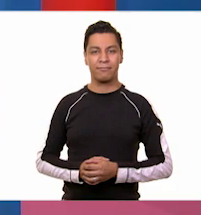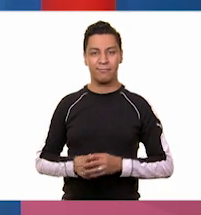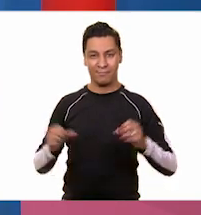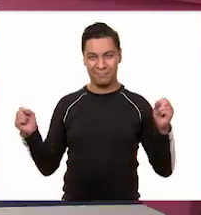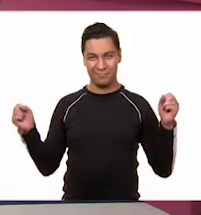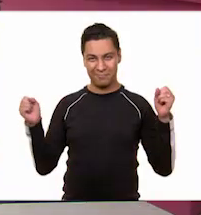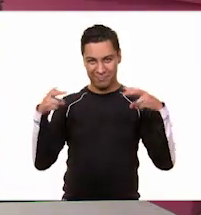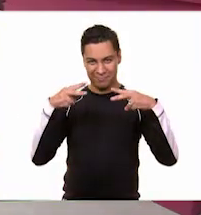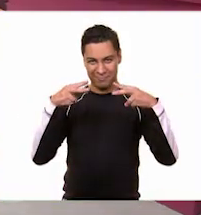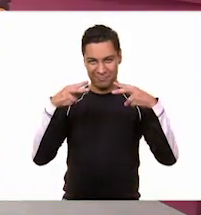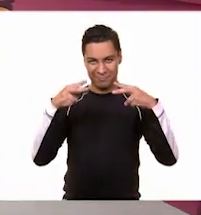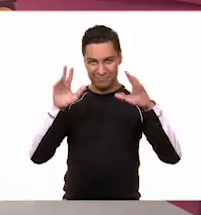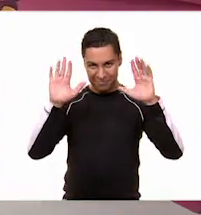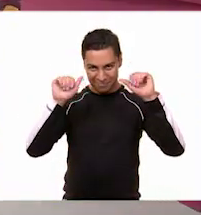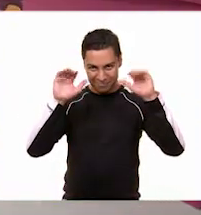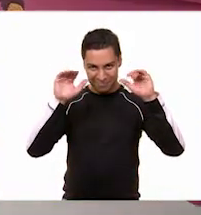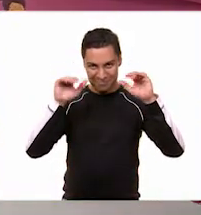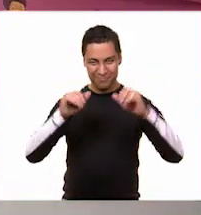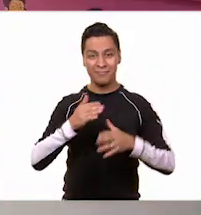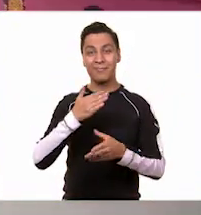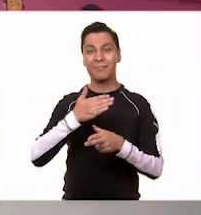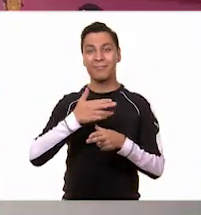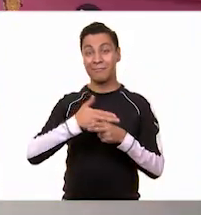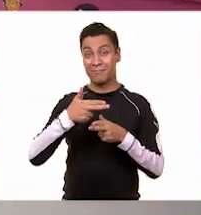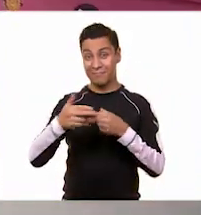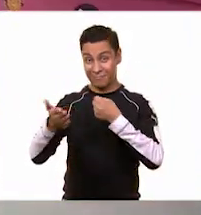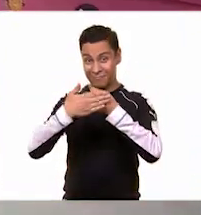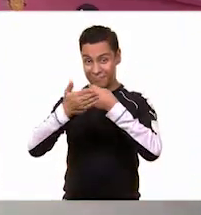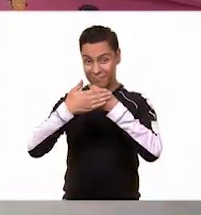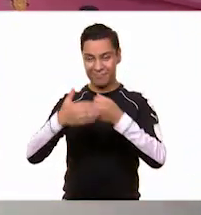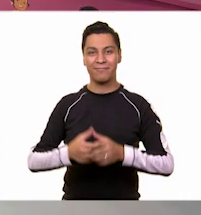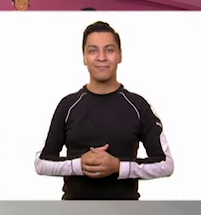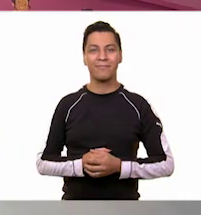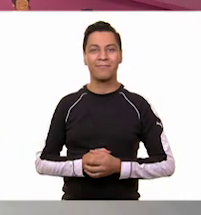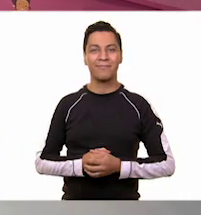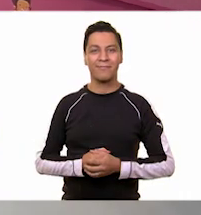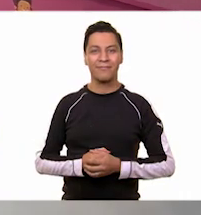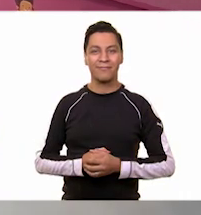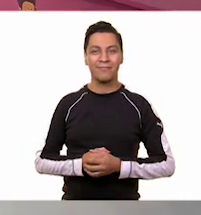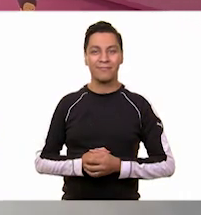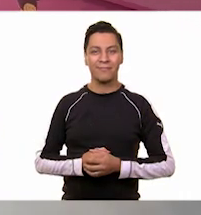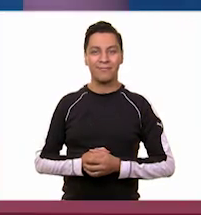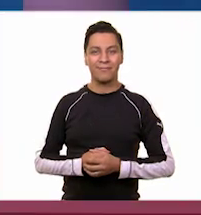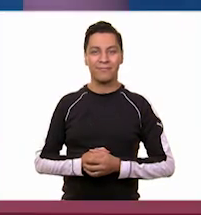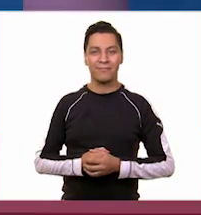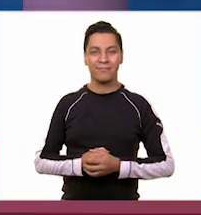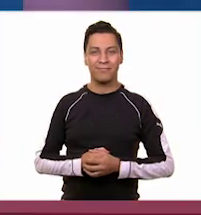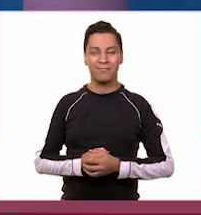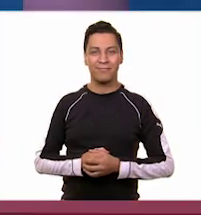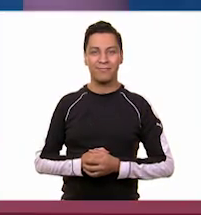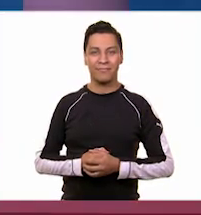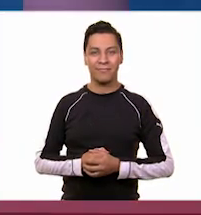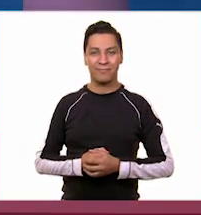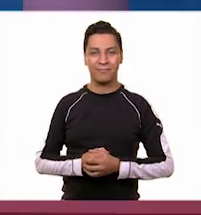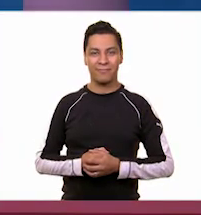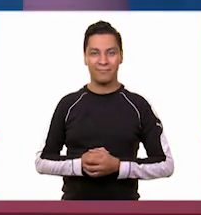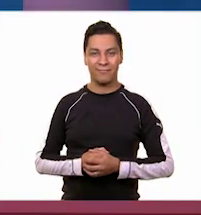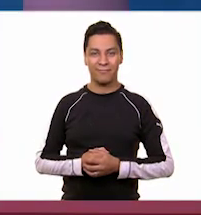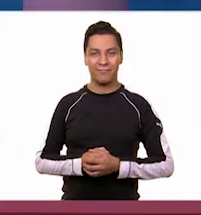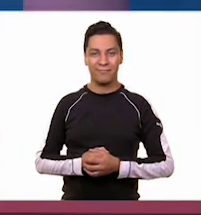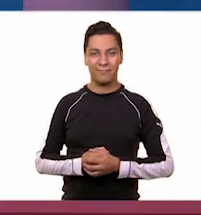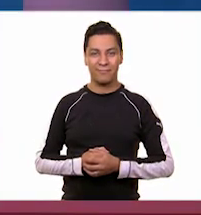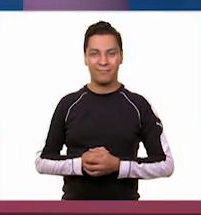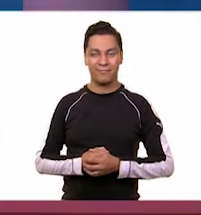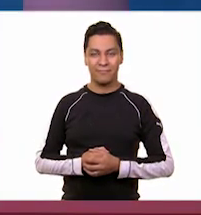Nos vemos. Nos vemos. Hasta la próxima. Hasta la próxima. No vayas a ser astronauta, Ralito, para que no te